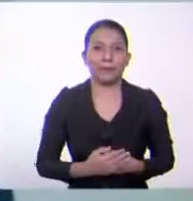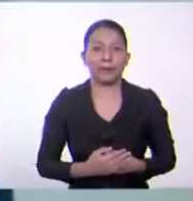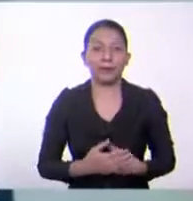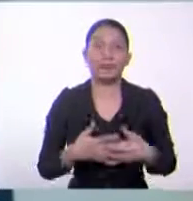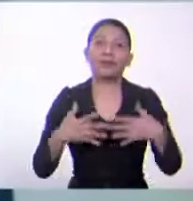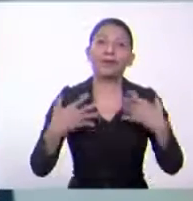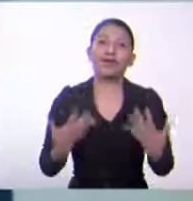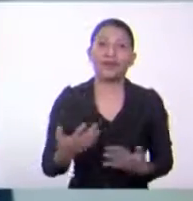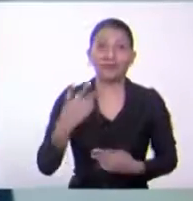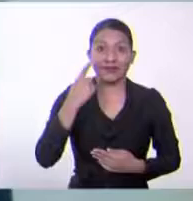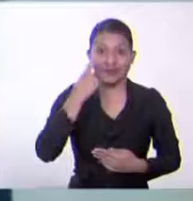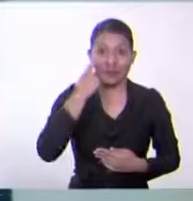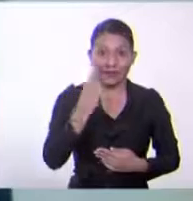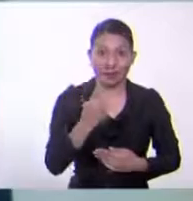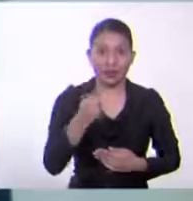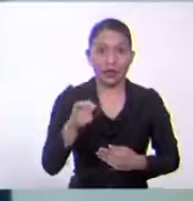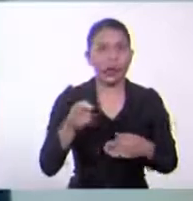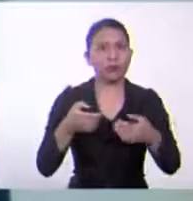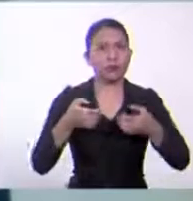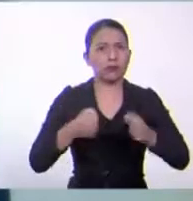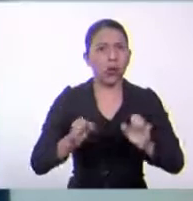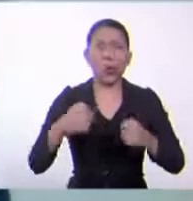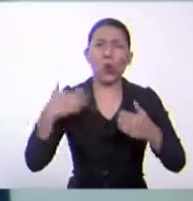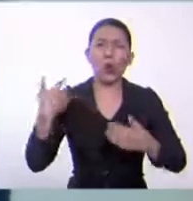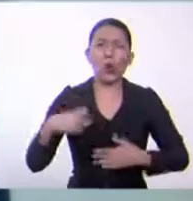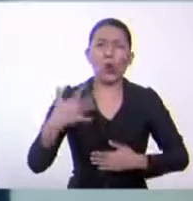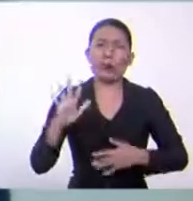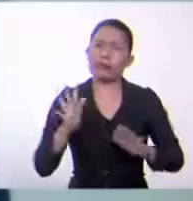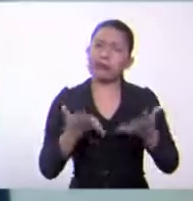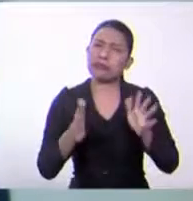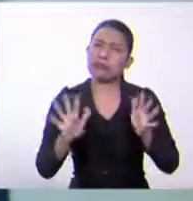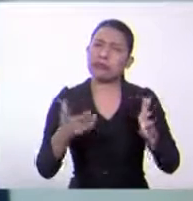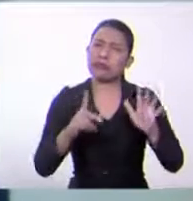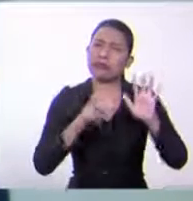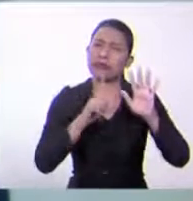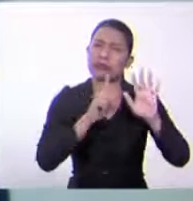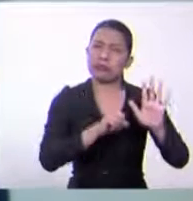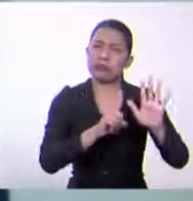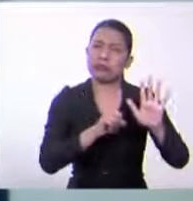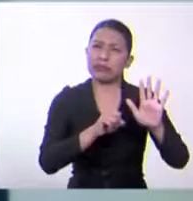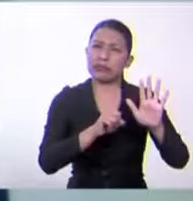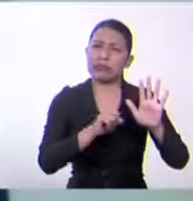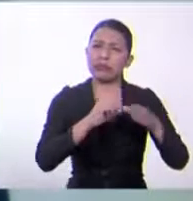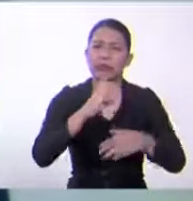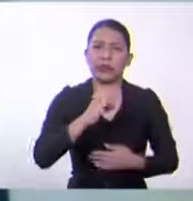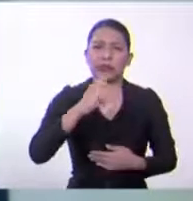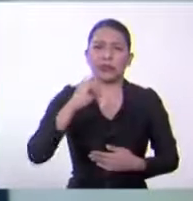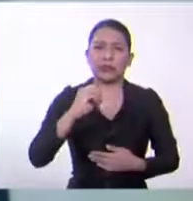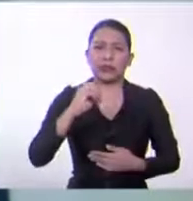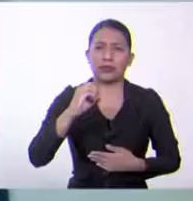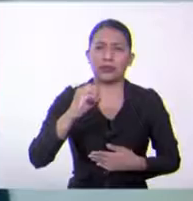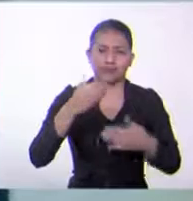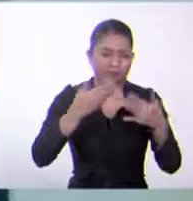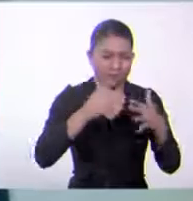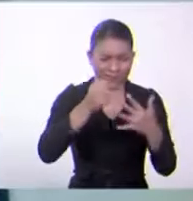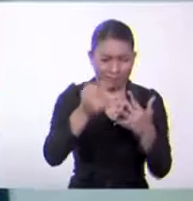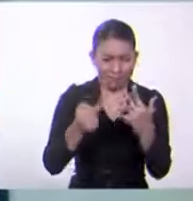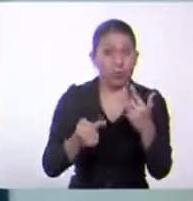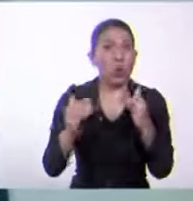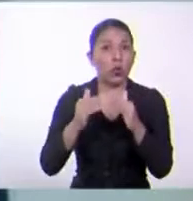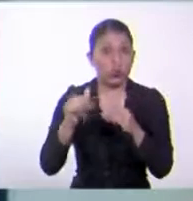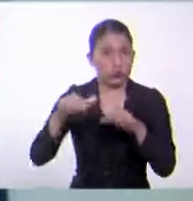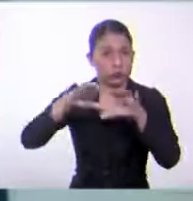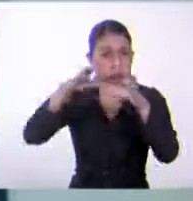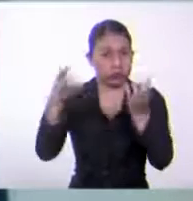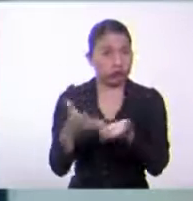han sobrellevado esta estrategia por más de 600 especies a nivel de todo el planeta, igual como lo hace el ser humano.